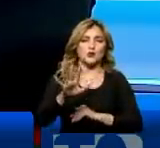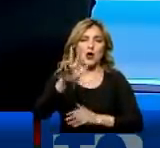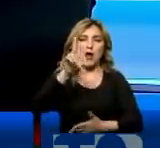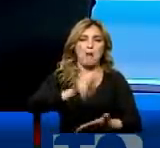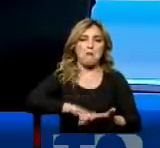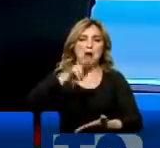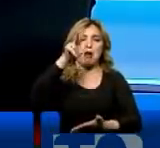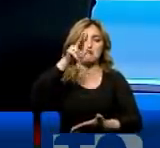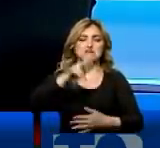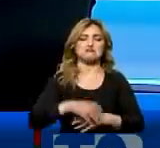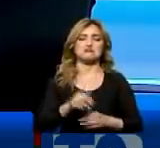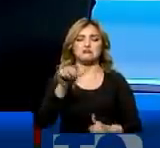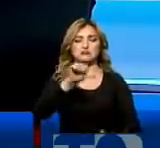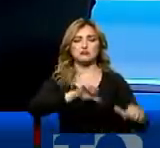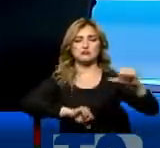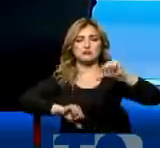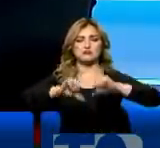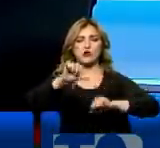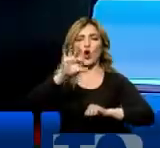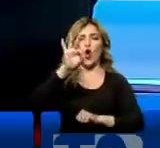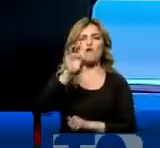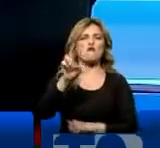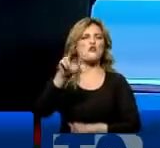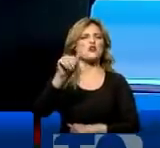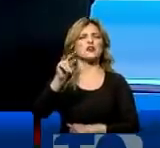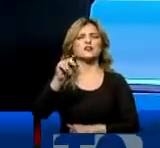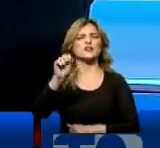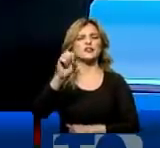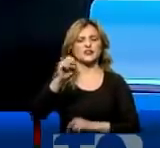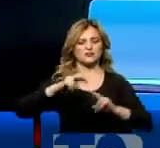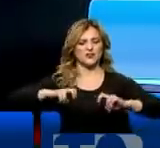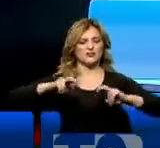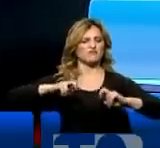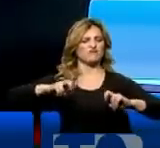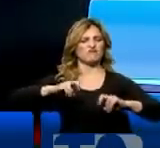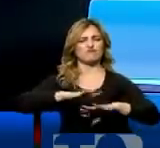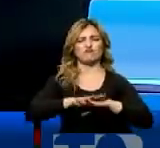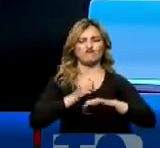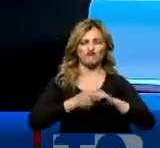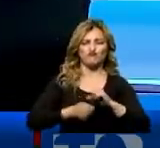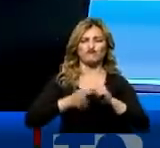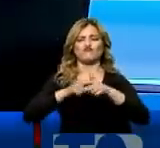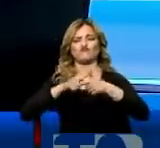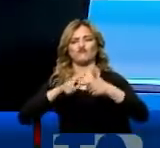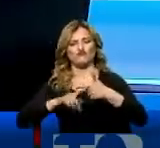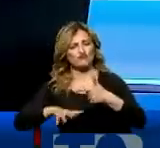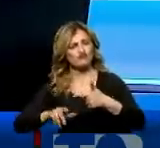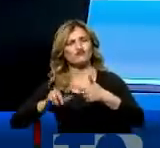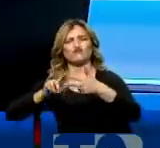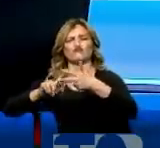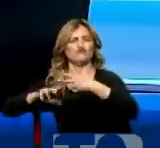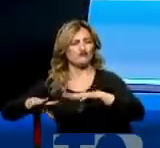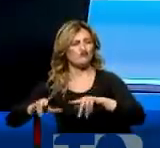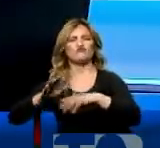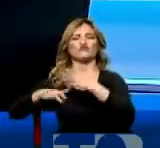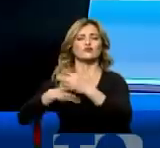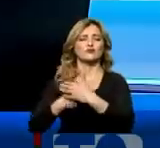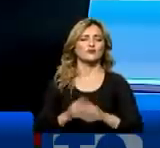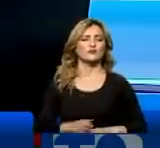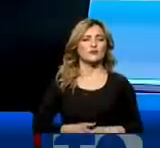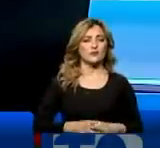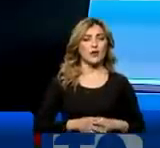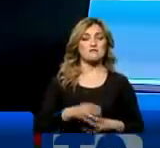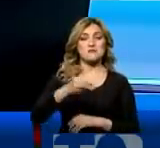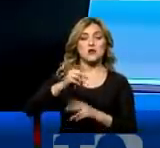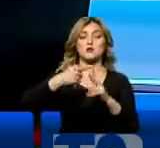acreditados en ciencias forenses. La audiencia en el caso Sobornos se reinstalará este miércoles con la práctica de la